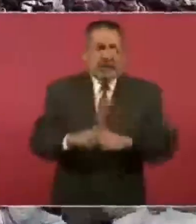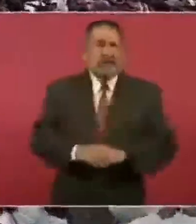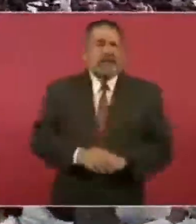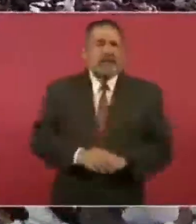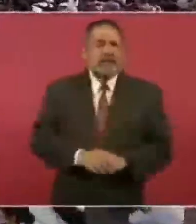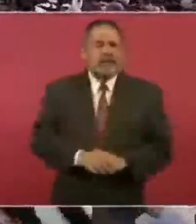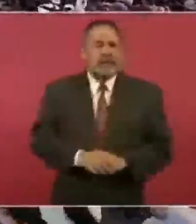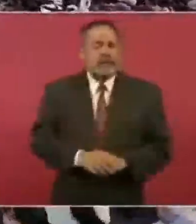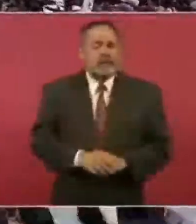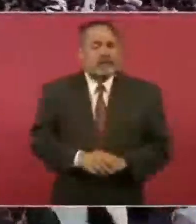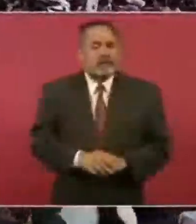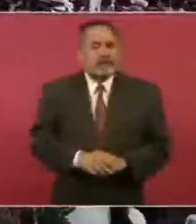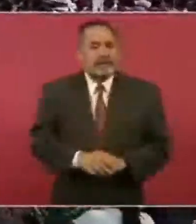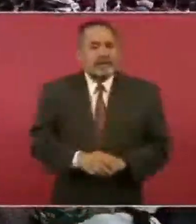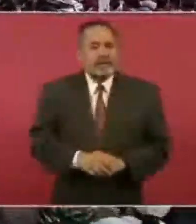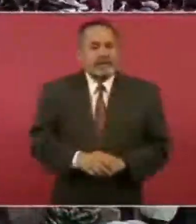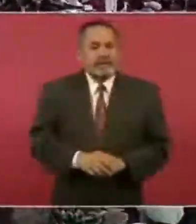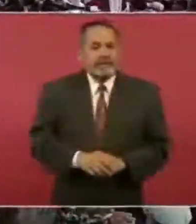ya siendo